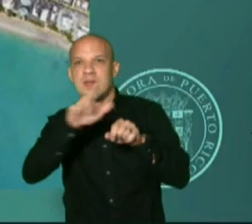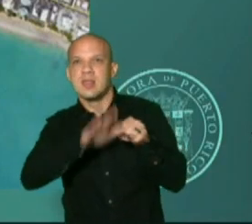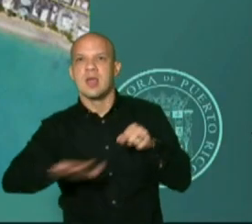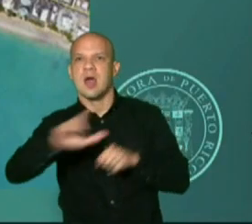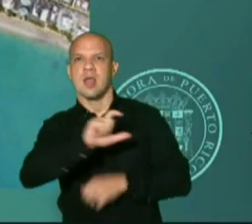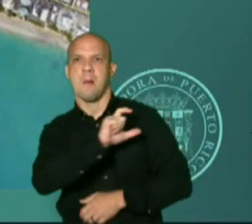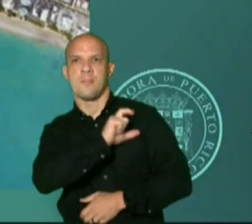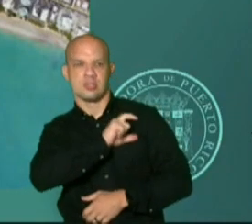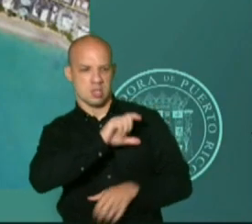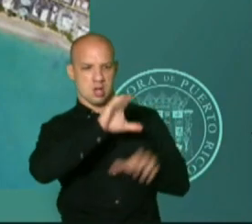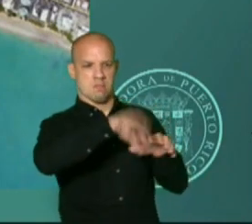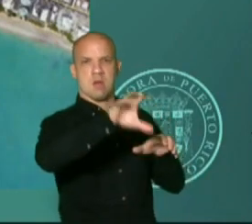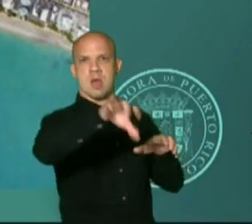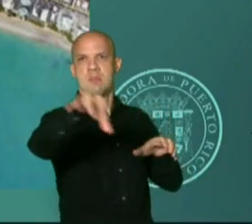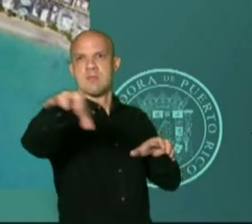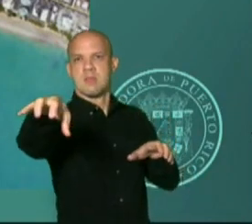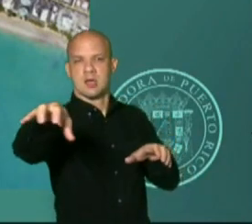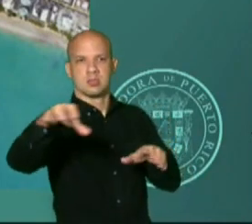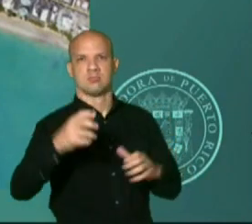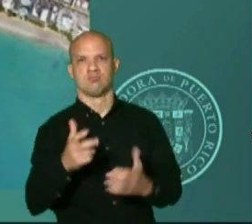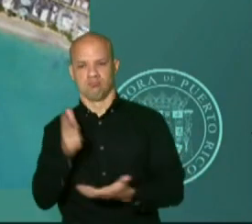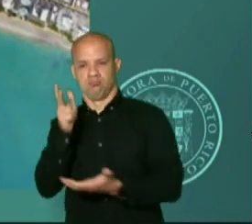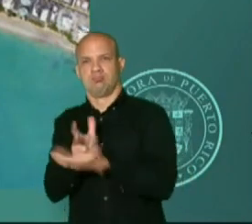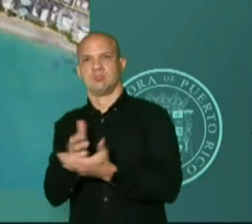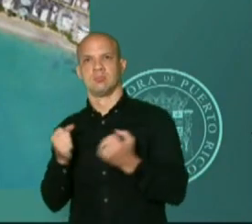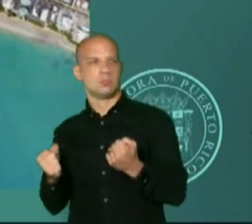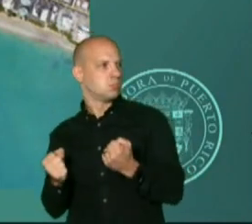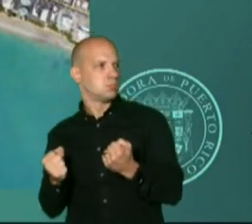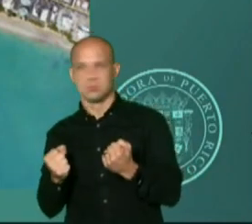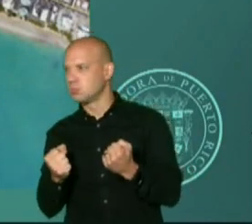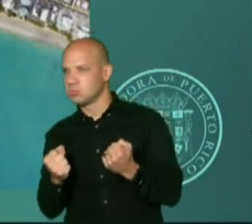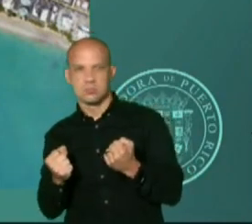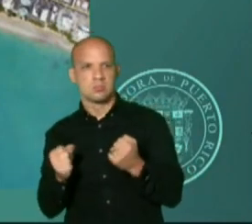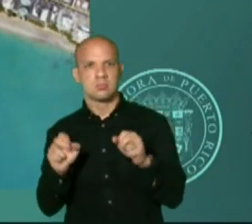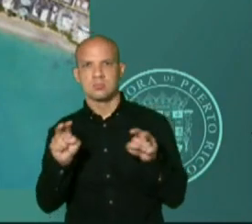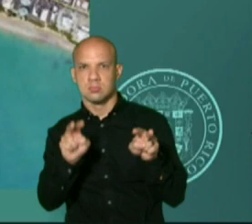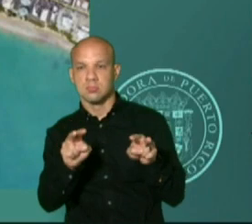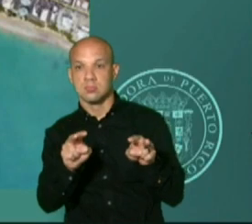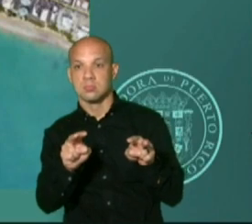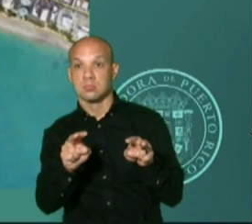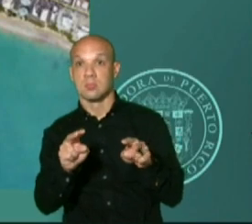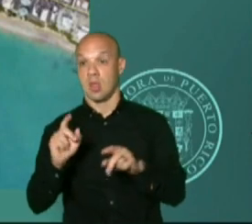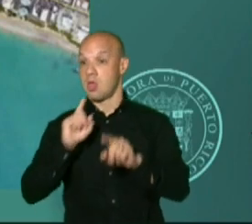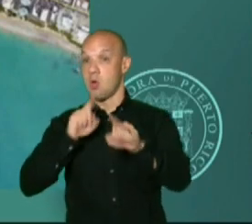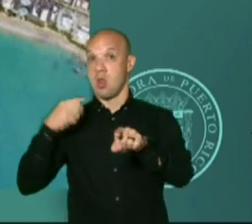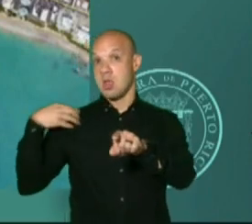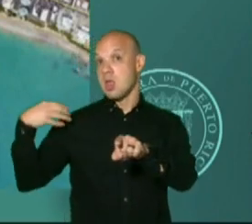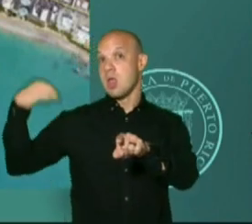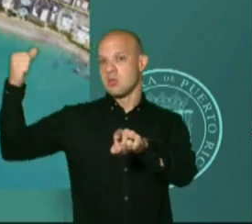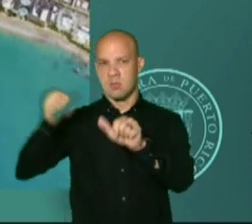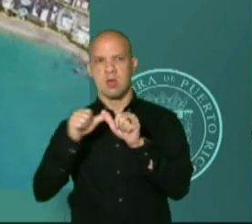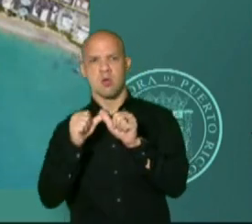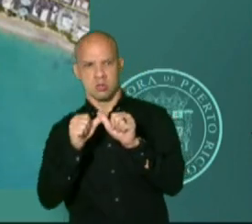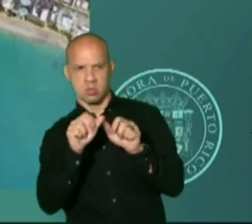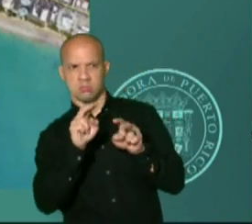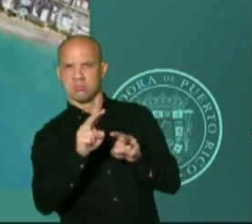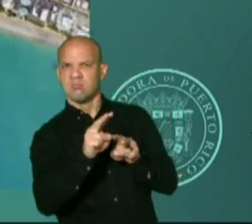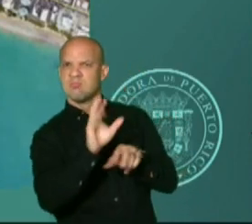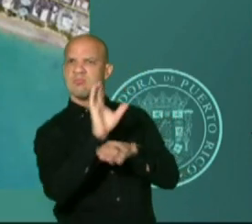están posteados con su patrulla para darle seguimiento al cumplimiento de la orden ejecutiva,